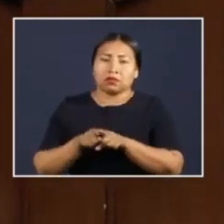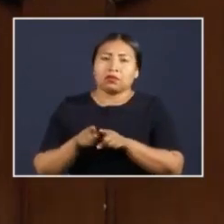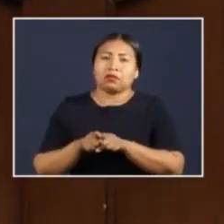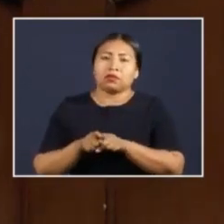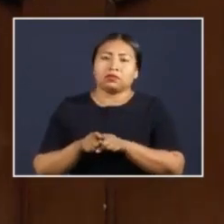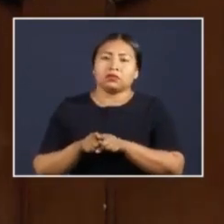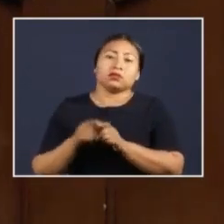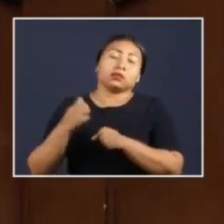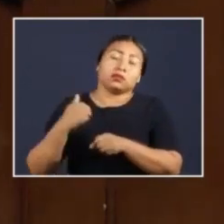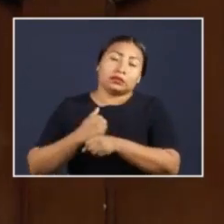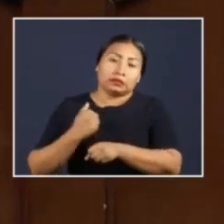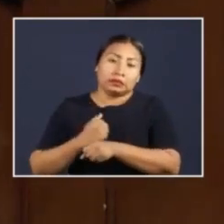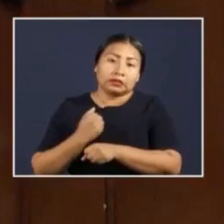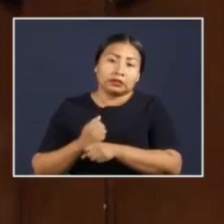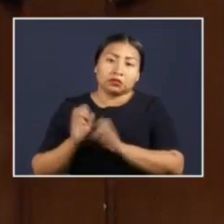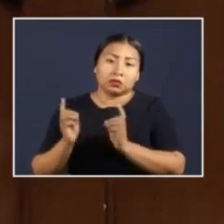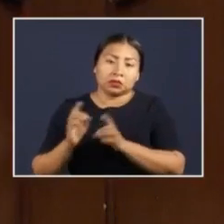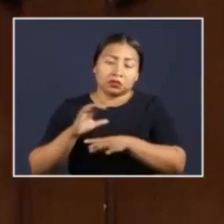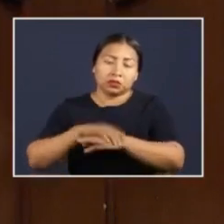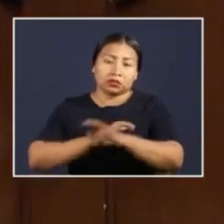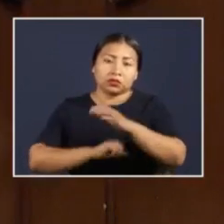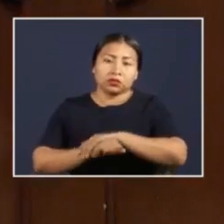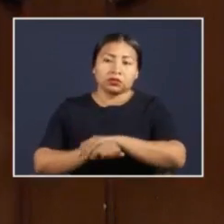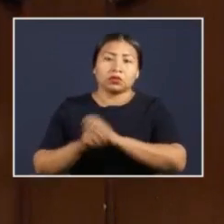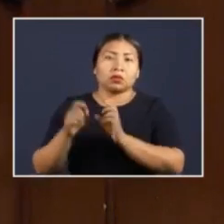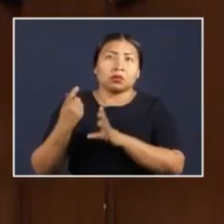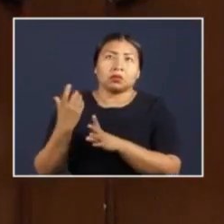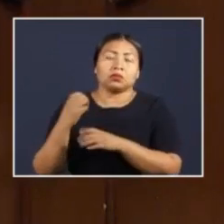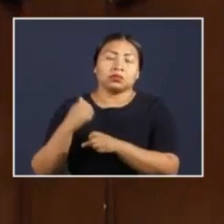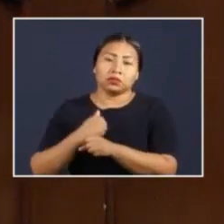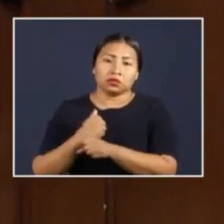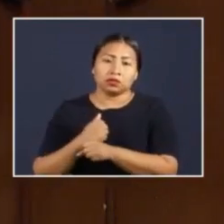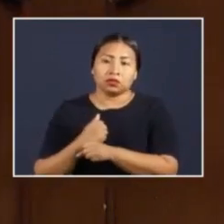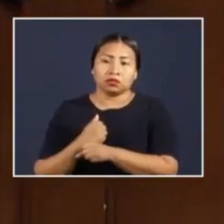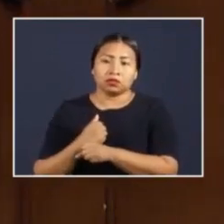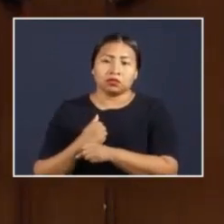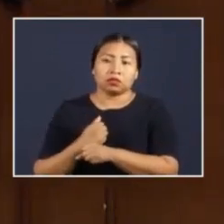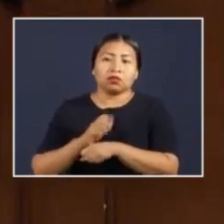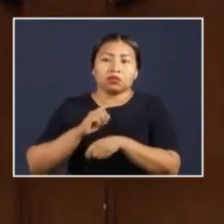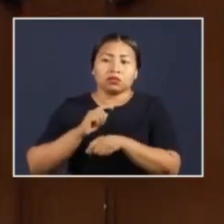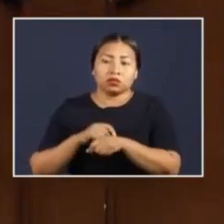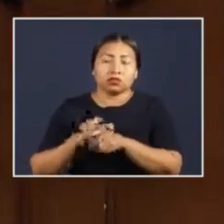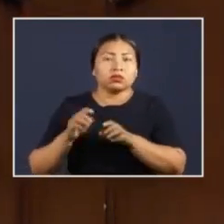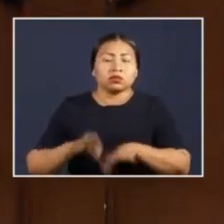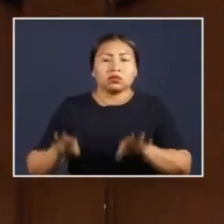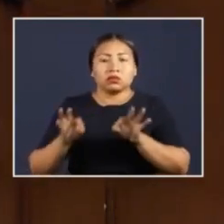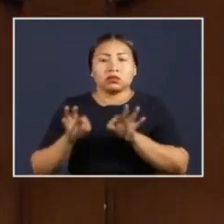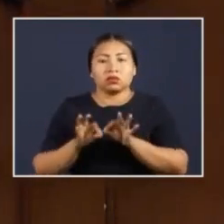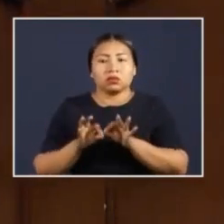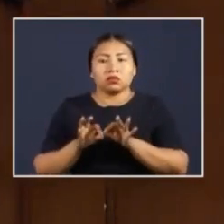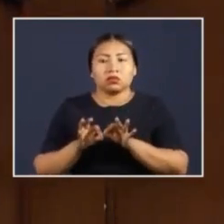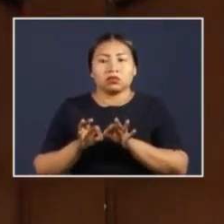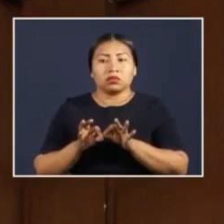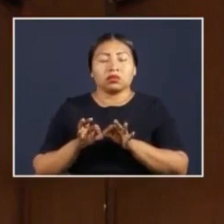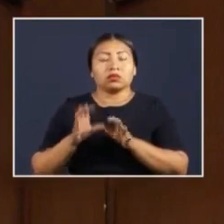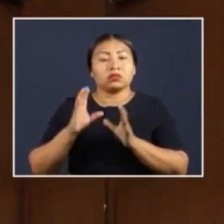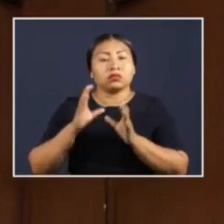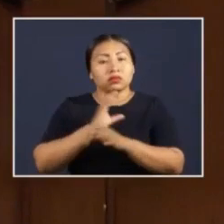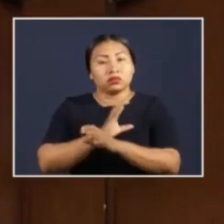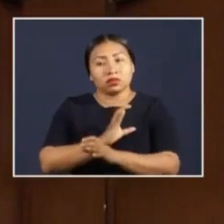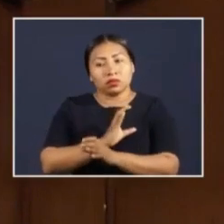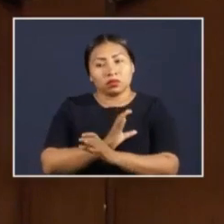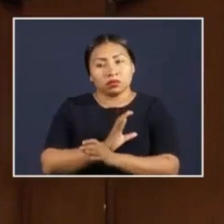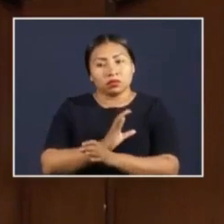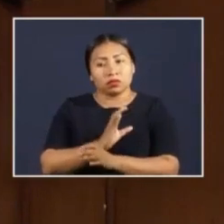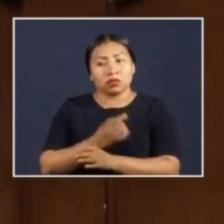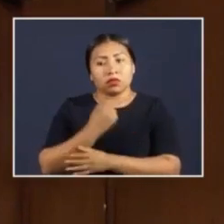penitenciarios solamente haciendo labores de seguridad externa y de manera excepcional haciendo labor de seguridad interna de acuerdo con lo que determinaba la ley